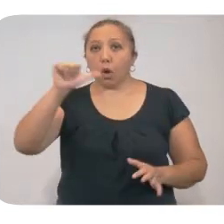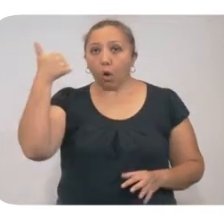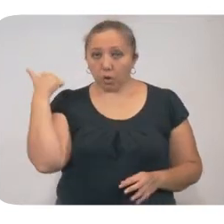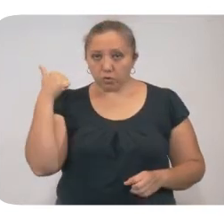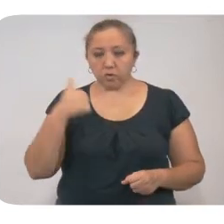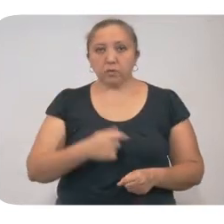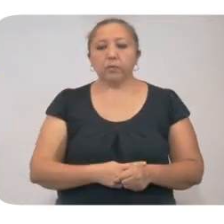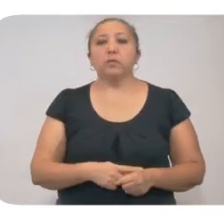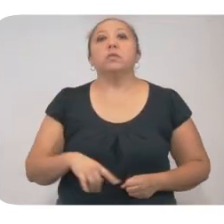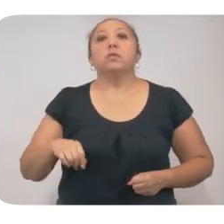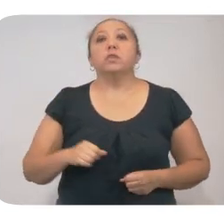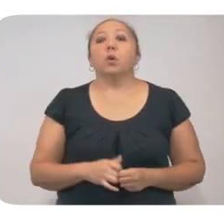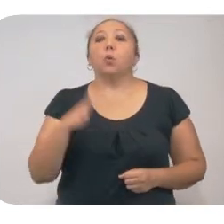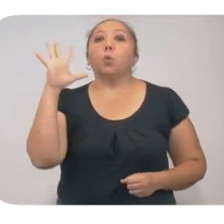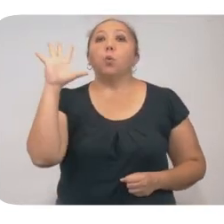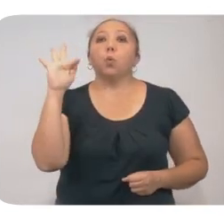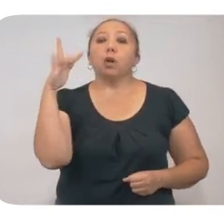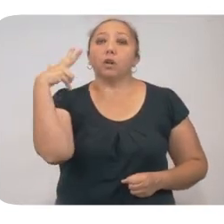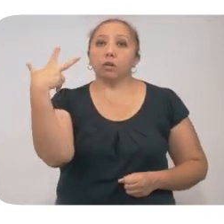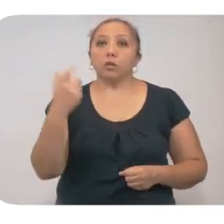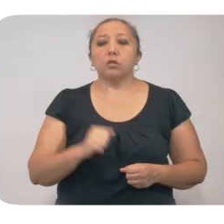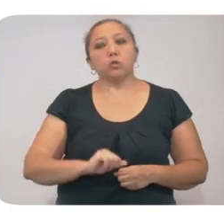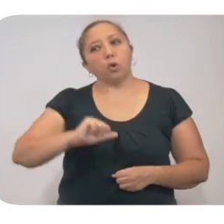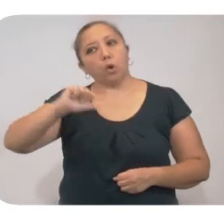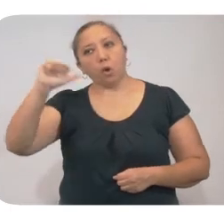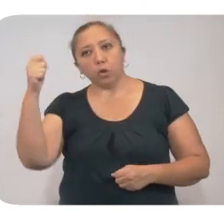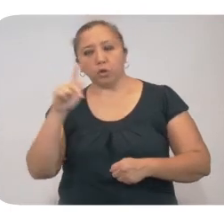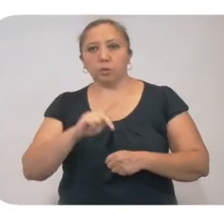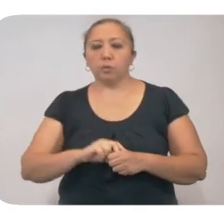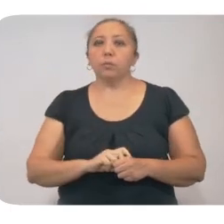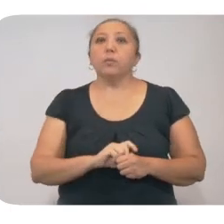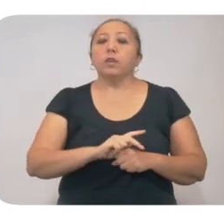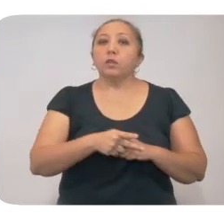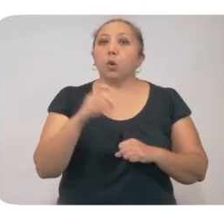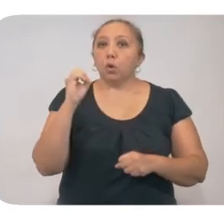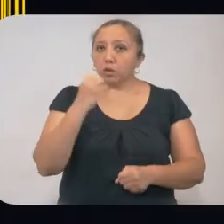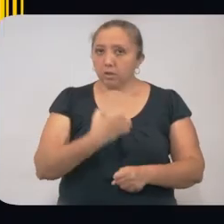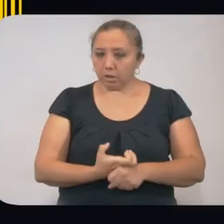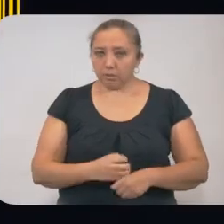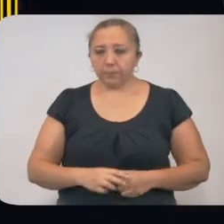casos positivos, 48 de los cuales son de otro país u otro estado.